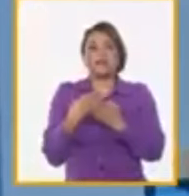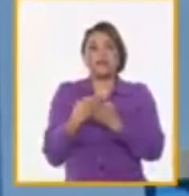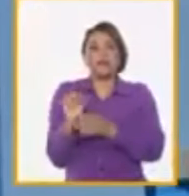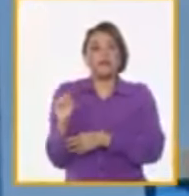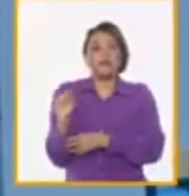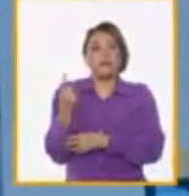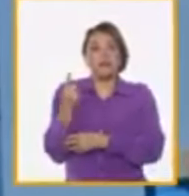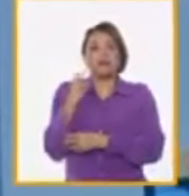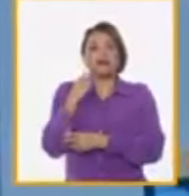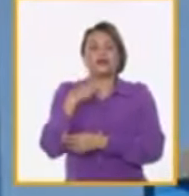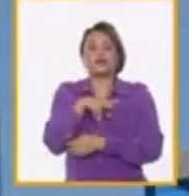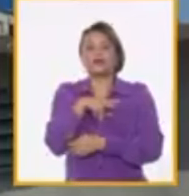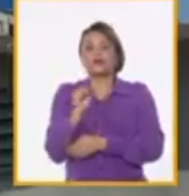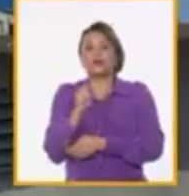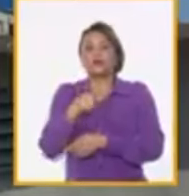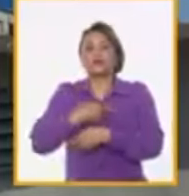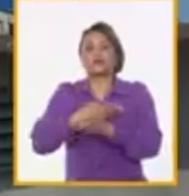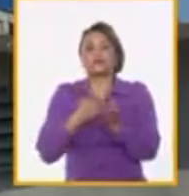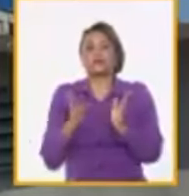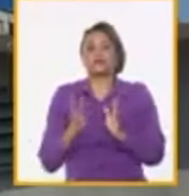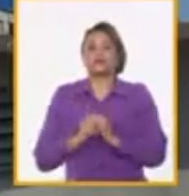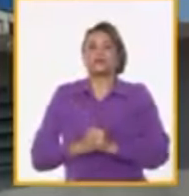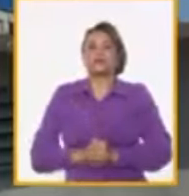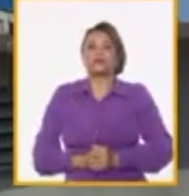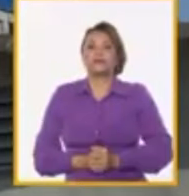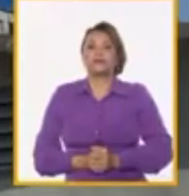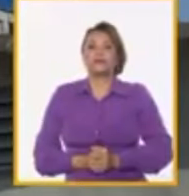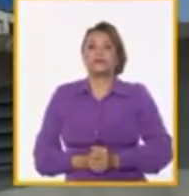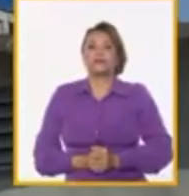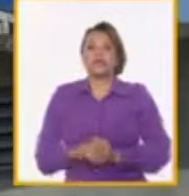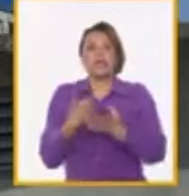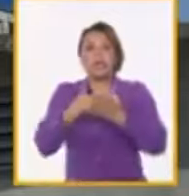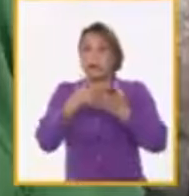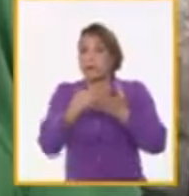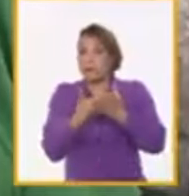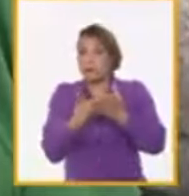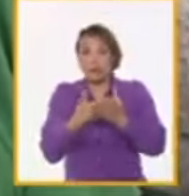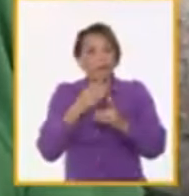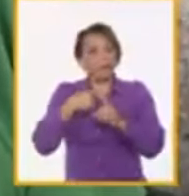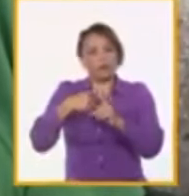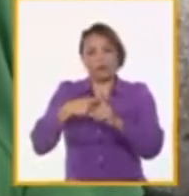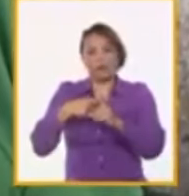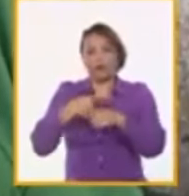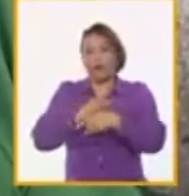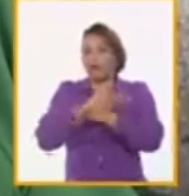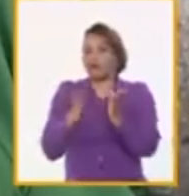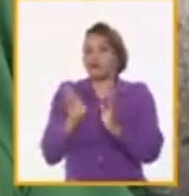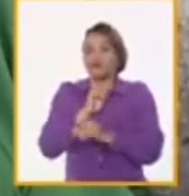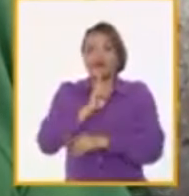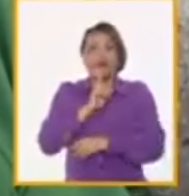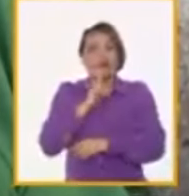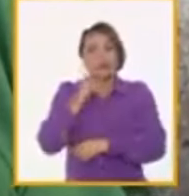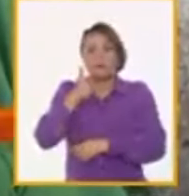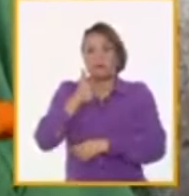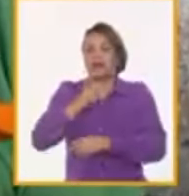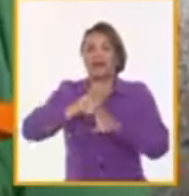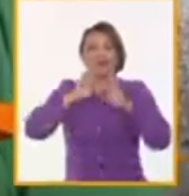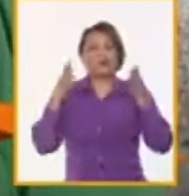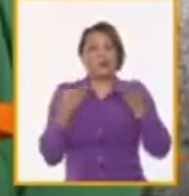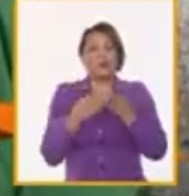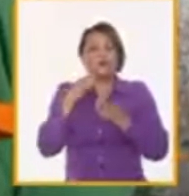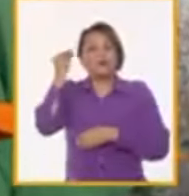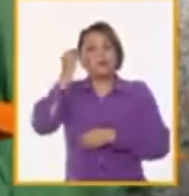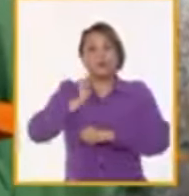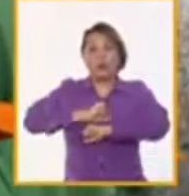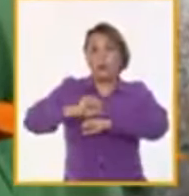en el nuevo expreso. La prueba dio positivo. Le llegó agua a todo el mundo. Yo espero que con las bombas nuevas que están instalando, le